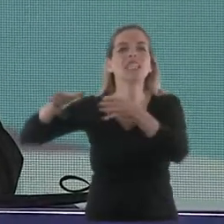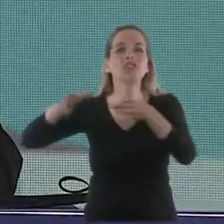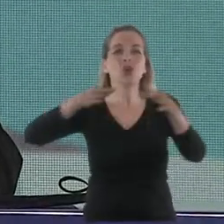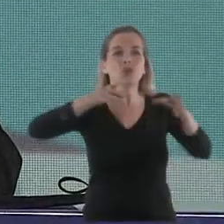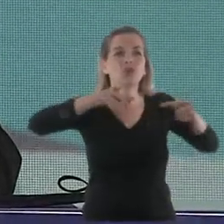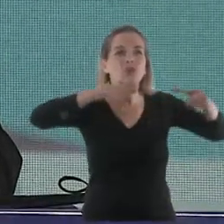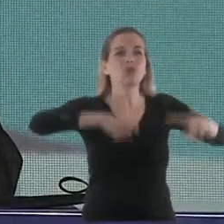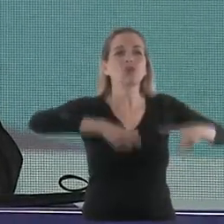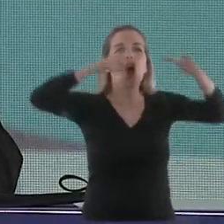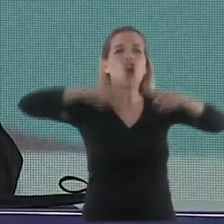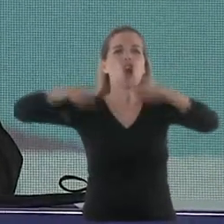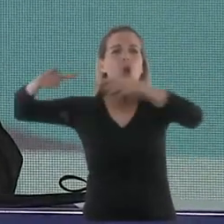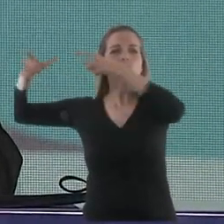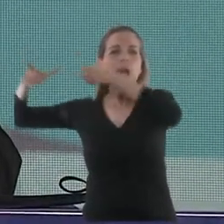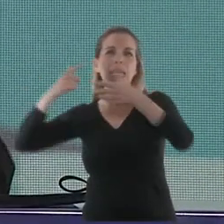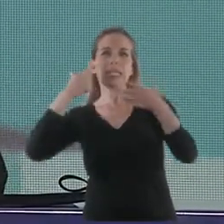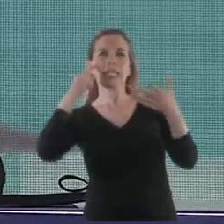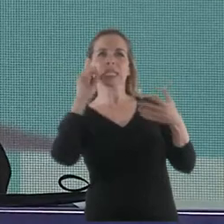donde